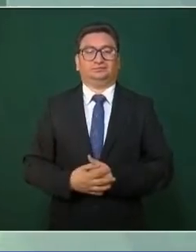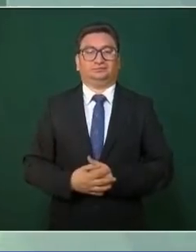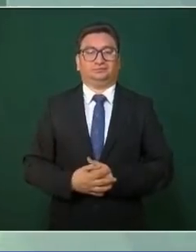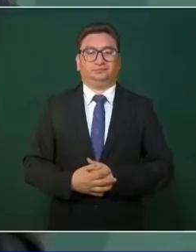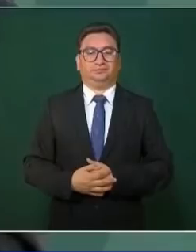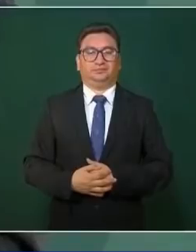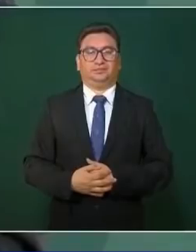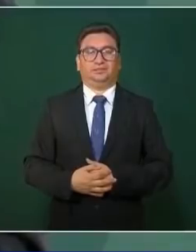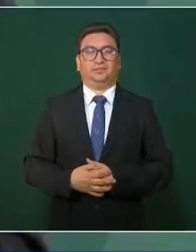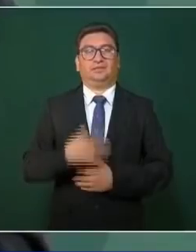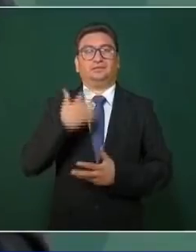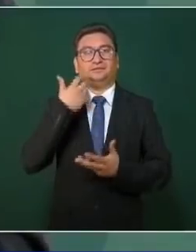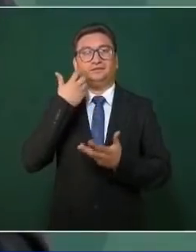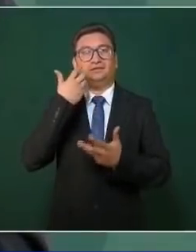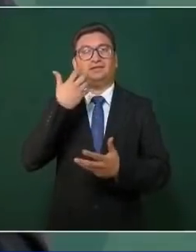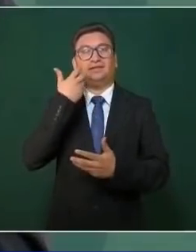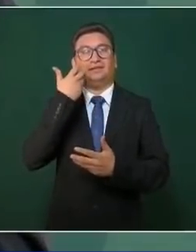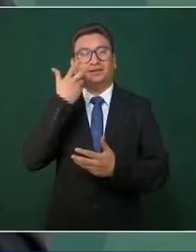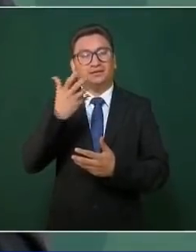al modelo